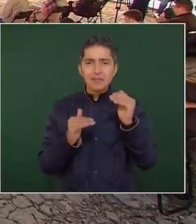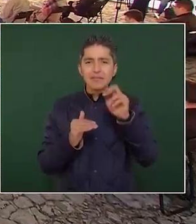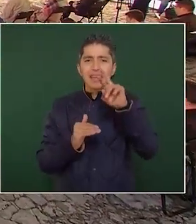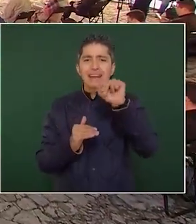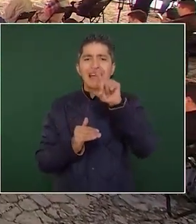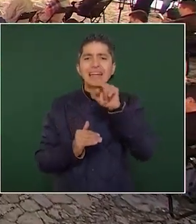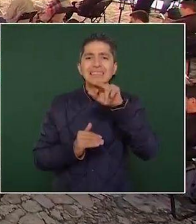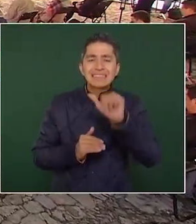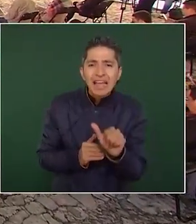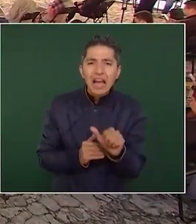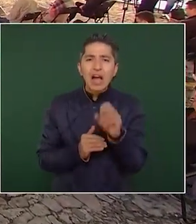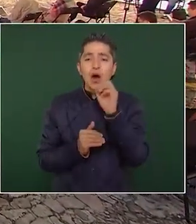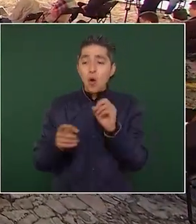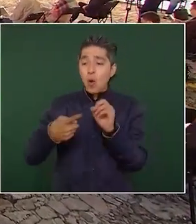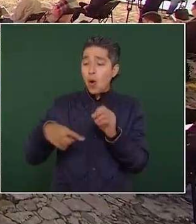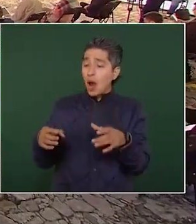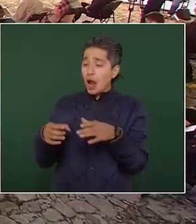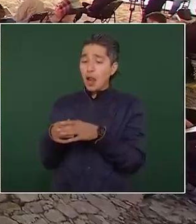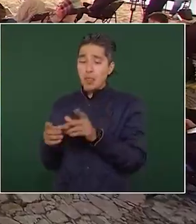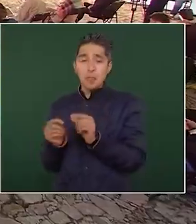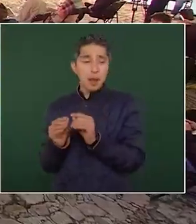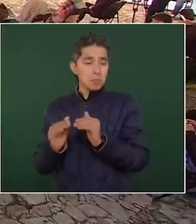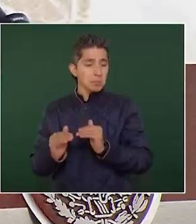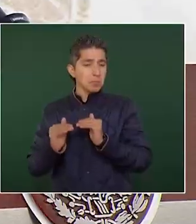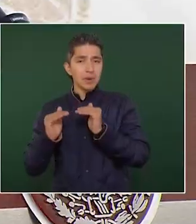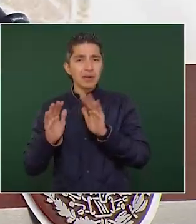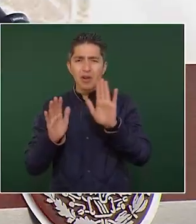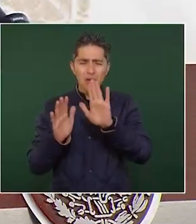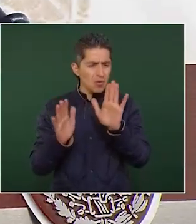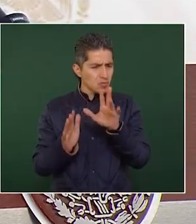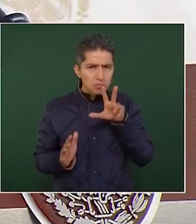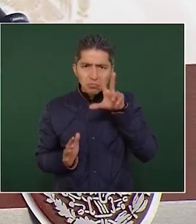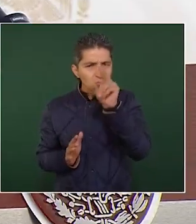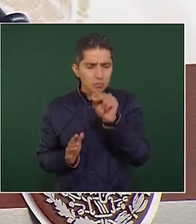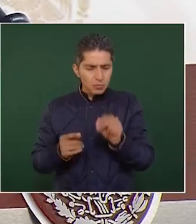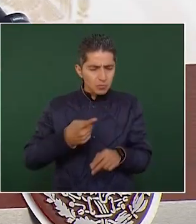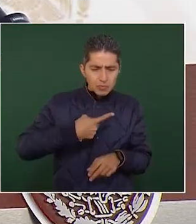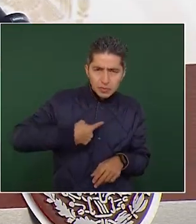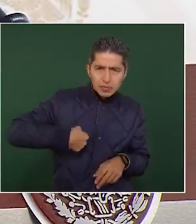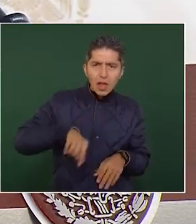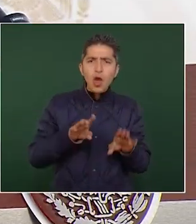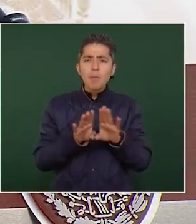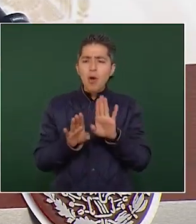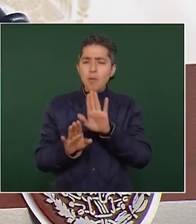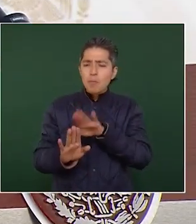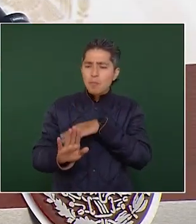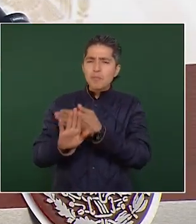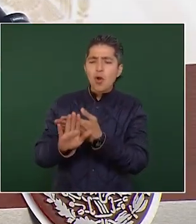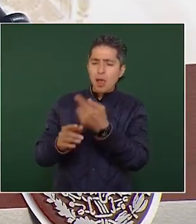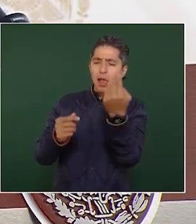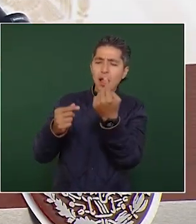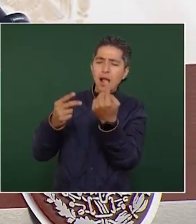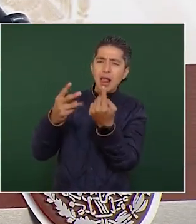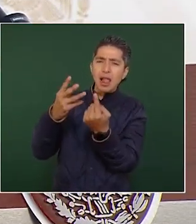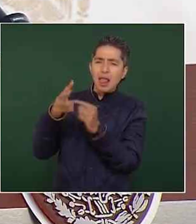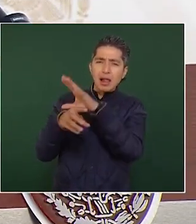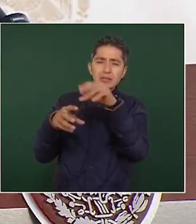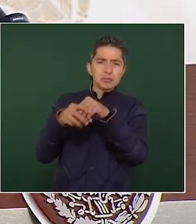y clasismo. No toleramos ninguna forma de violencia contra las